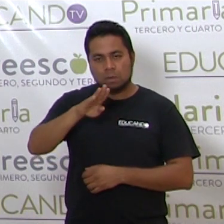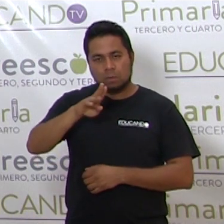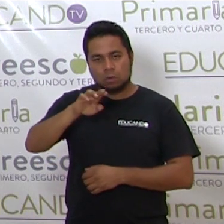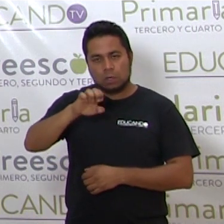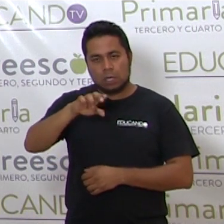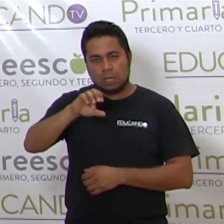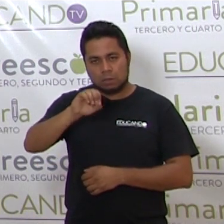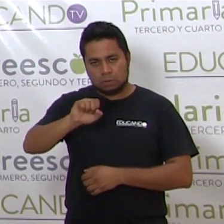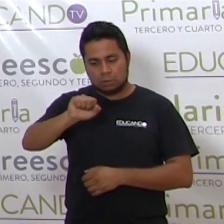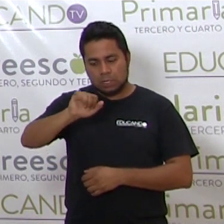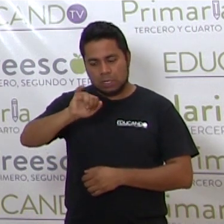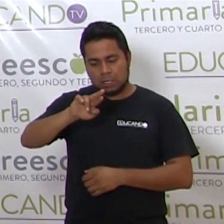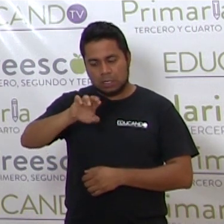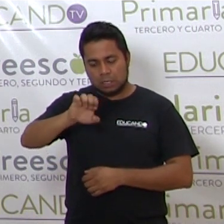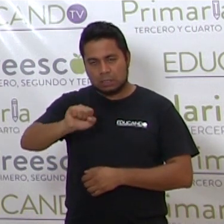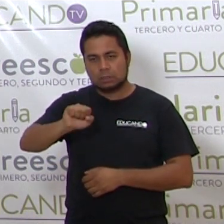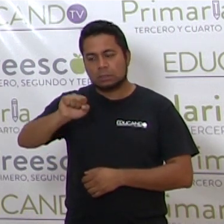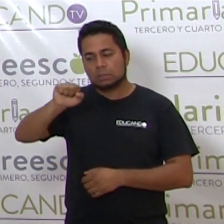santiago